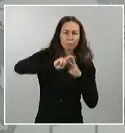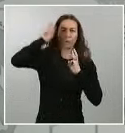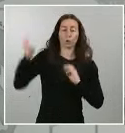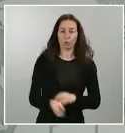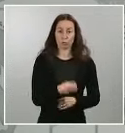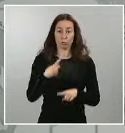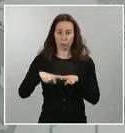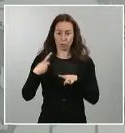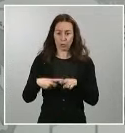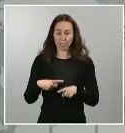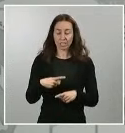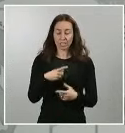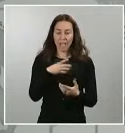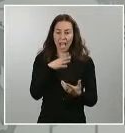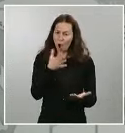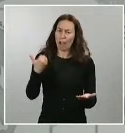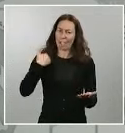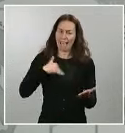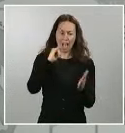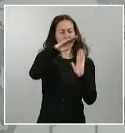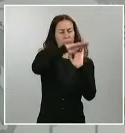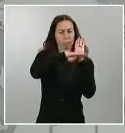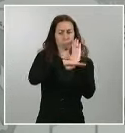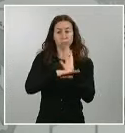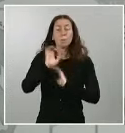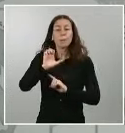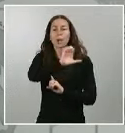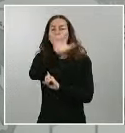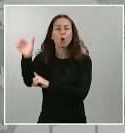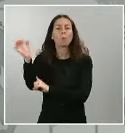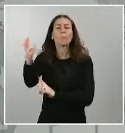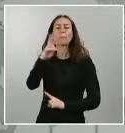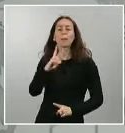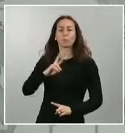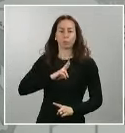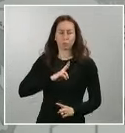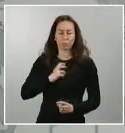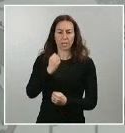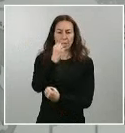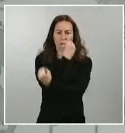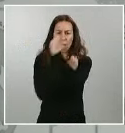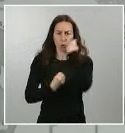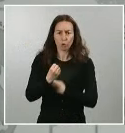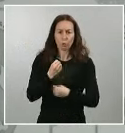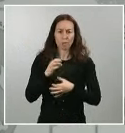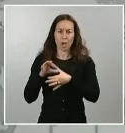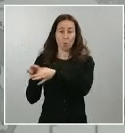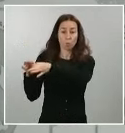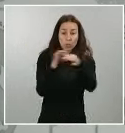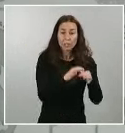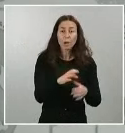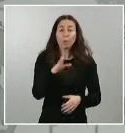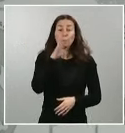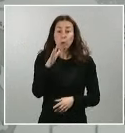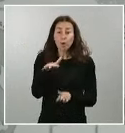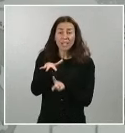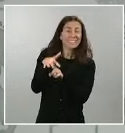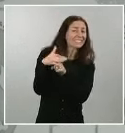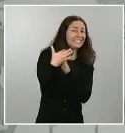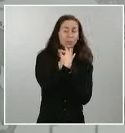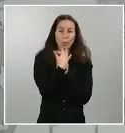dar una respuesta económica y social unida, porque esta es una catástrofe que nos afecta a todos, que no obedece a